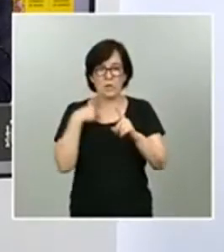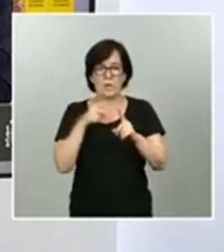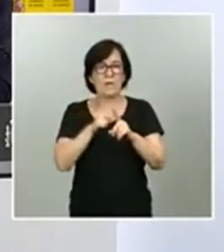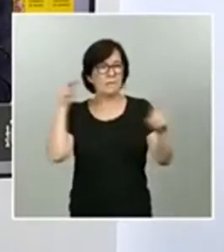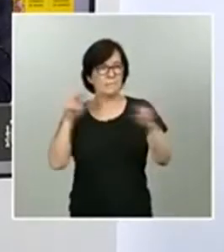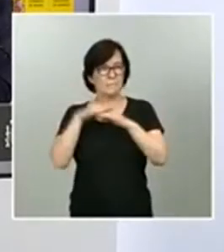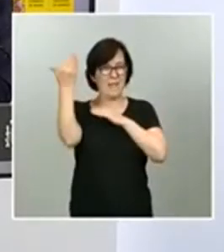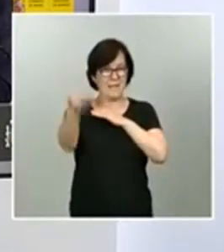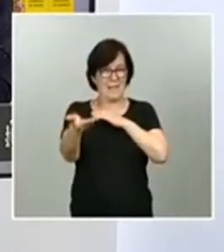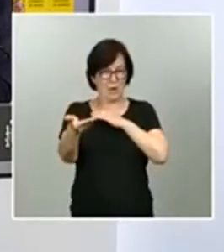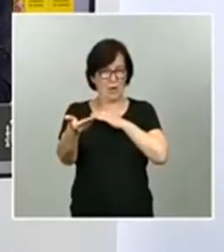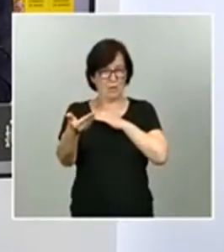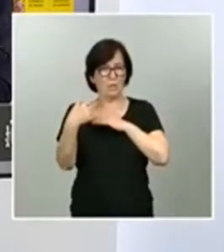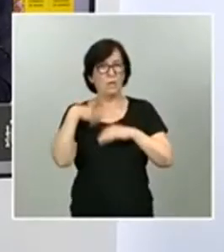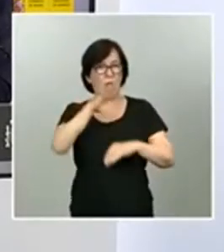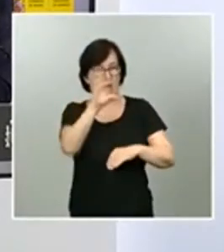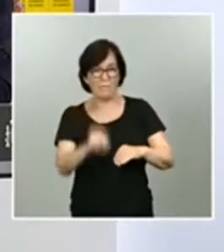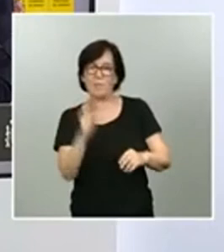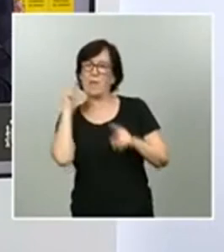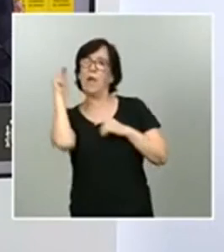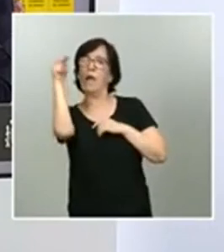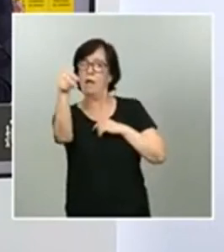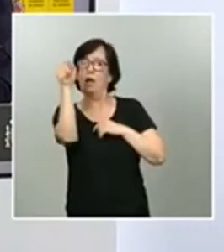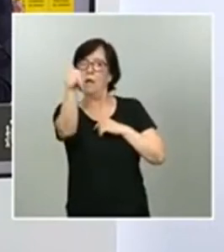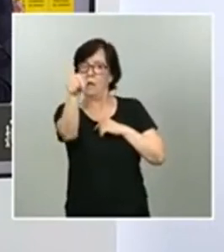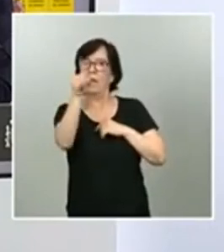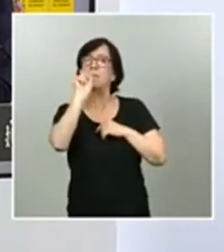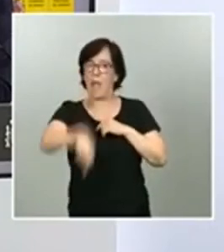mira a África, esa dimensión exterior.